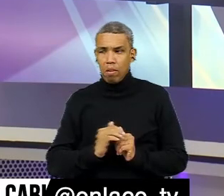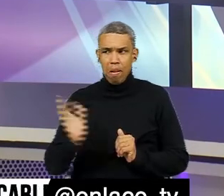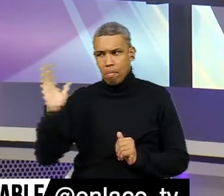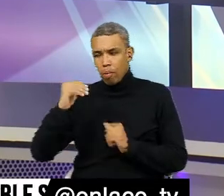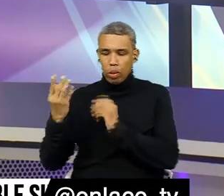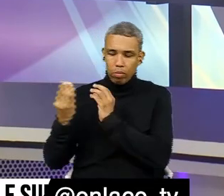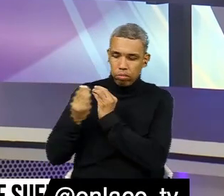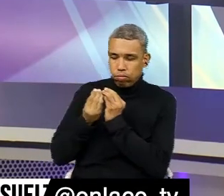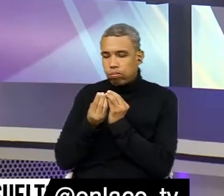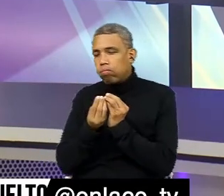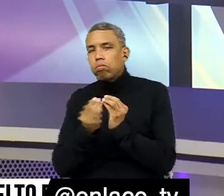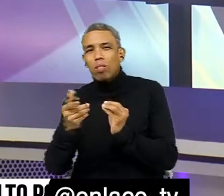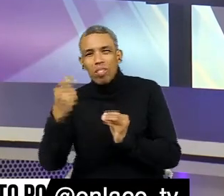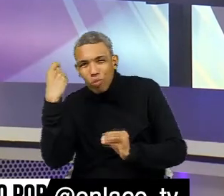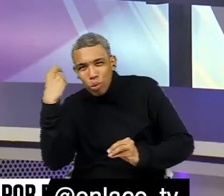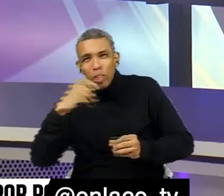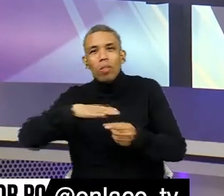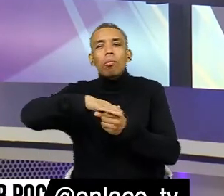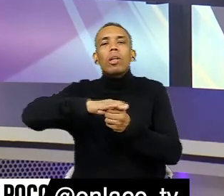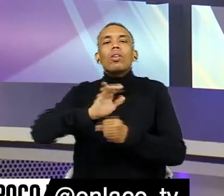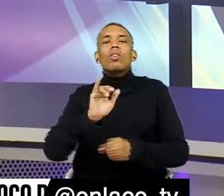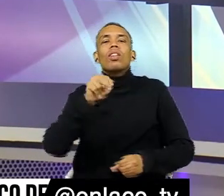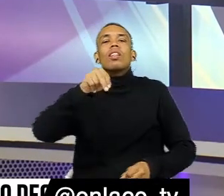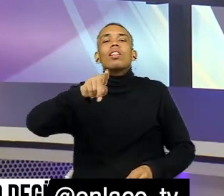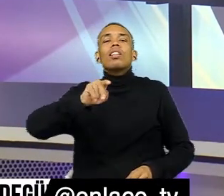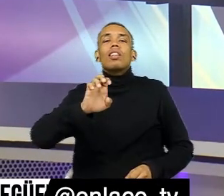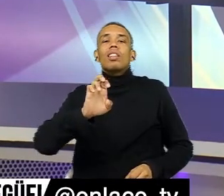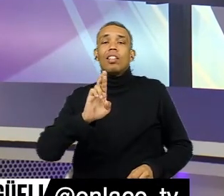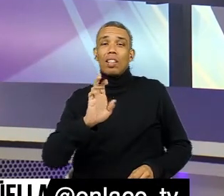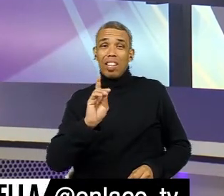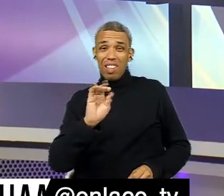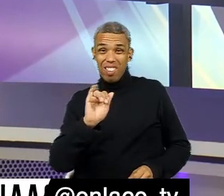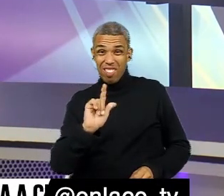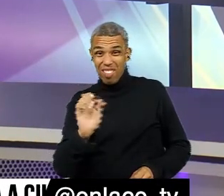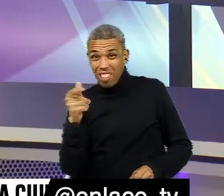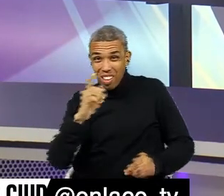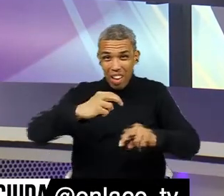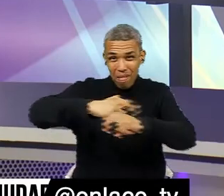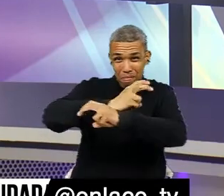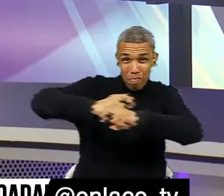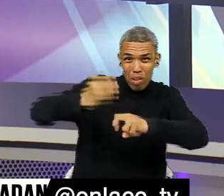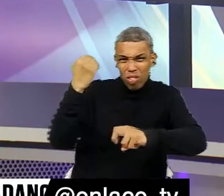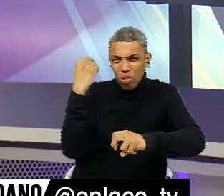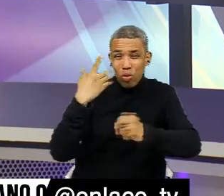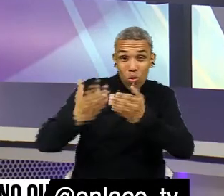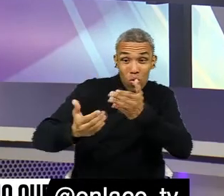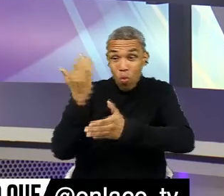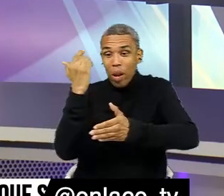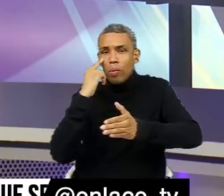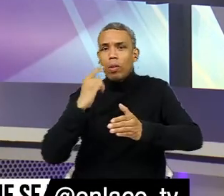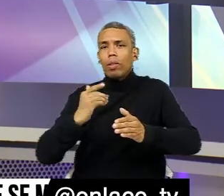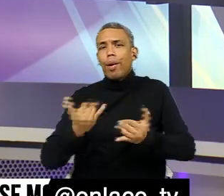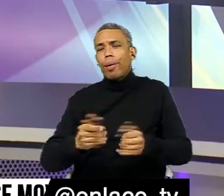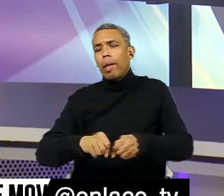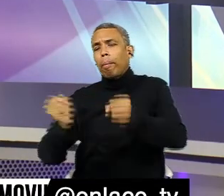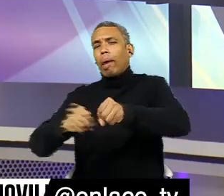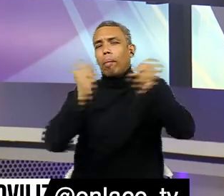Inscredial. Contratista repondrá en los próximos días juegos y zonas dañadas en el recién inaugurado escenario de sano